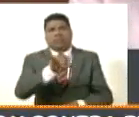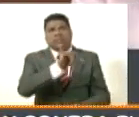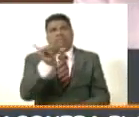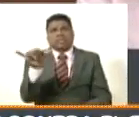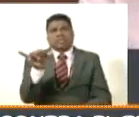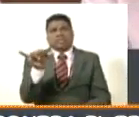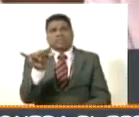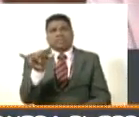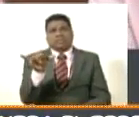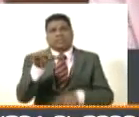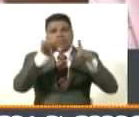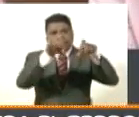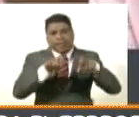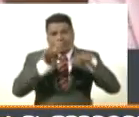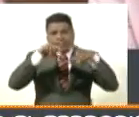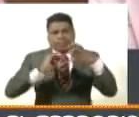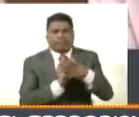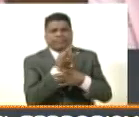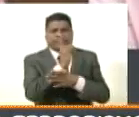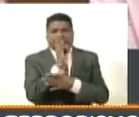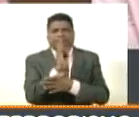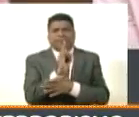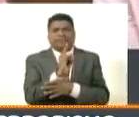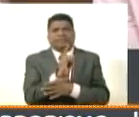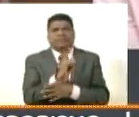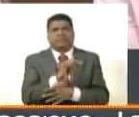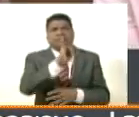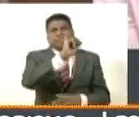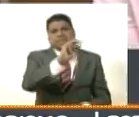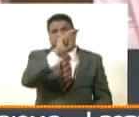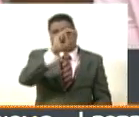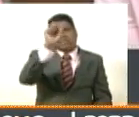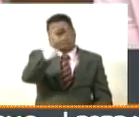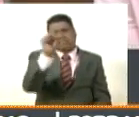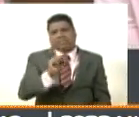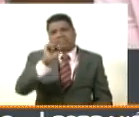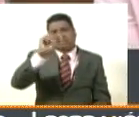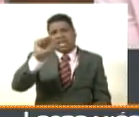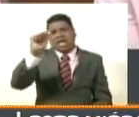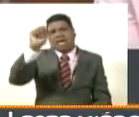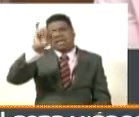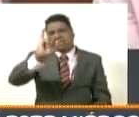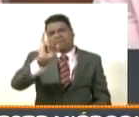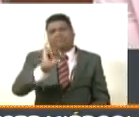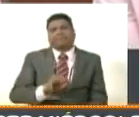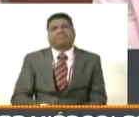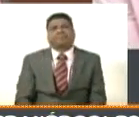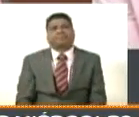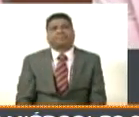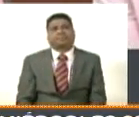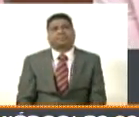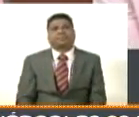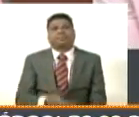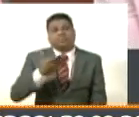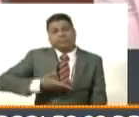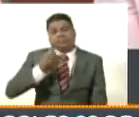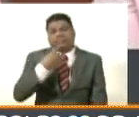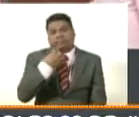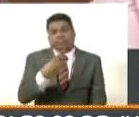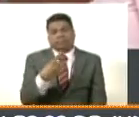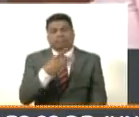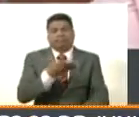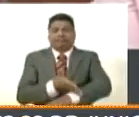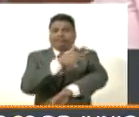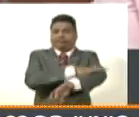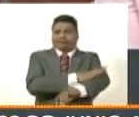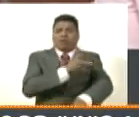Sanidad Agropecuaria, el INSAI. En este sentido, es importante destacar que entre lo más grave que